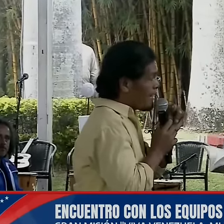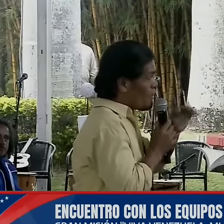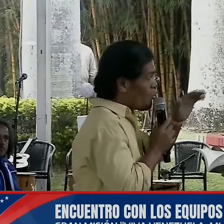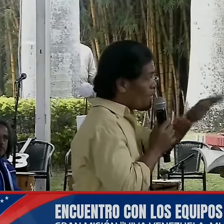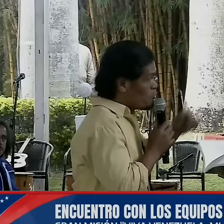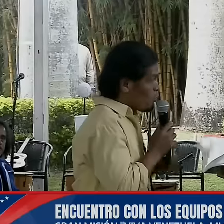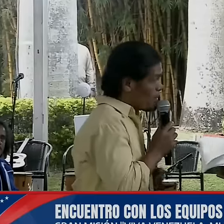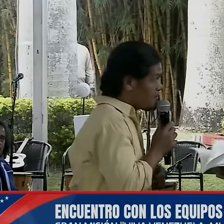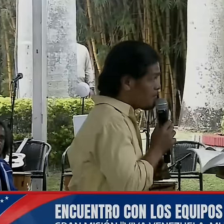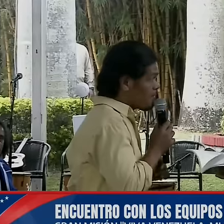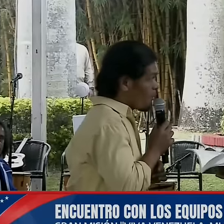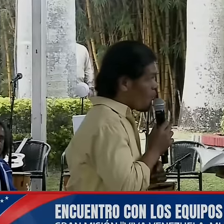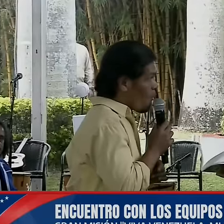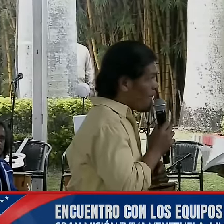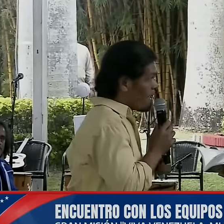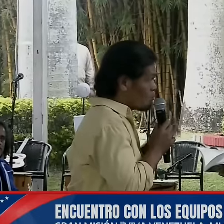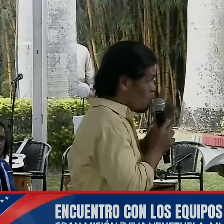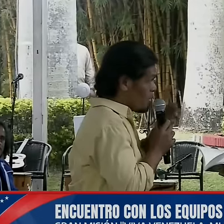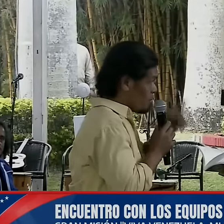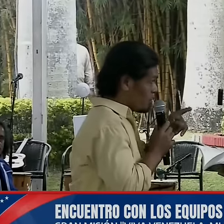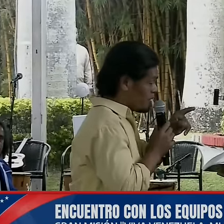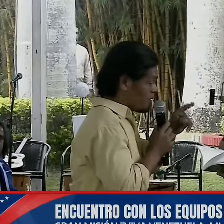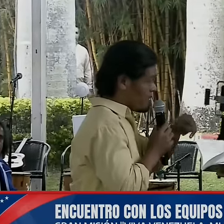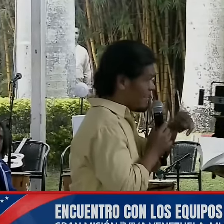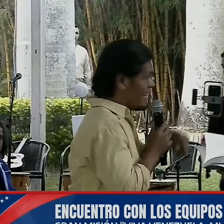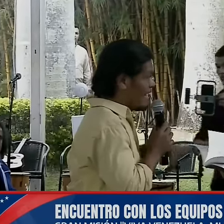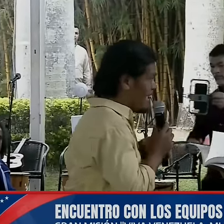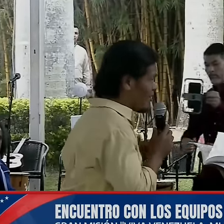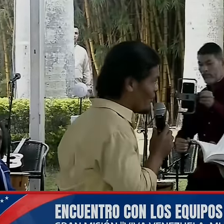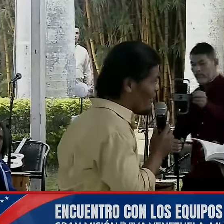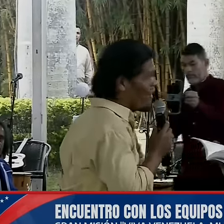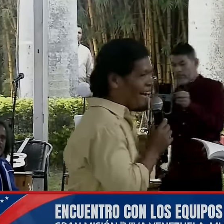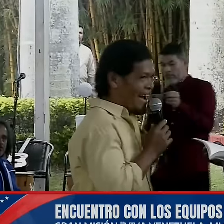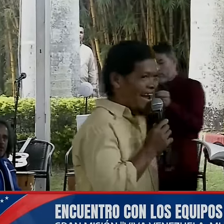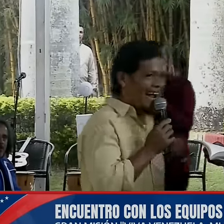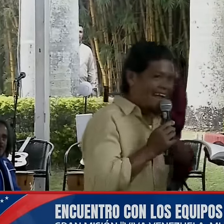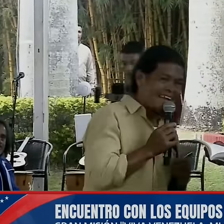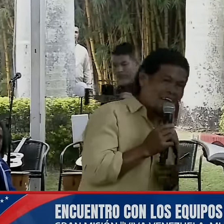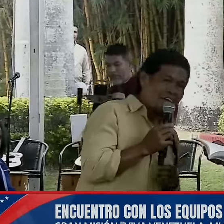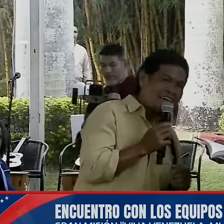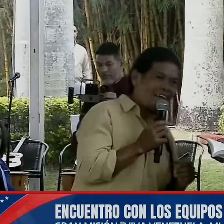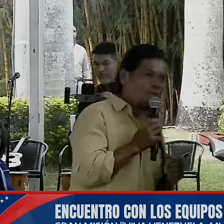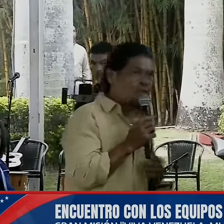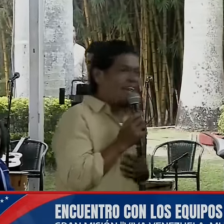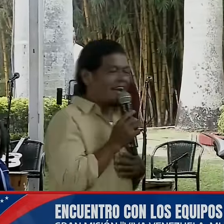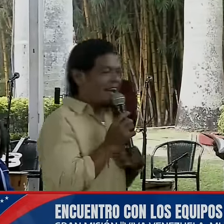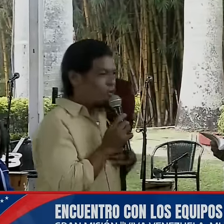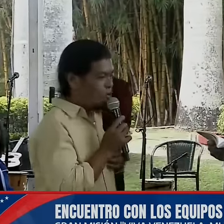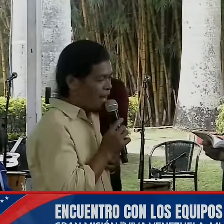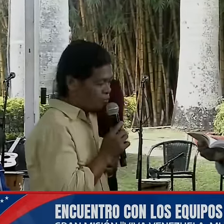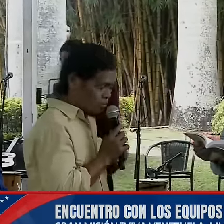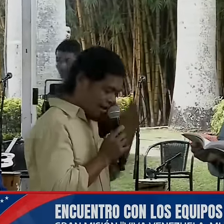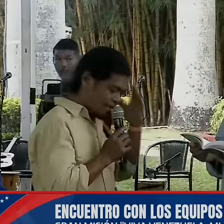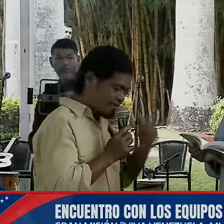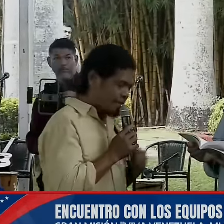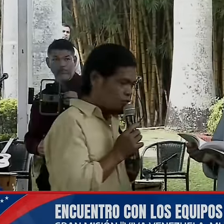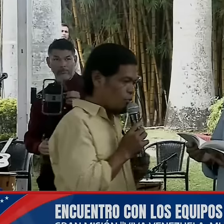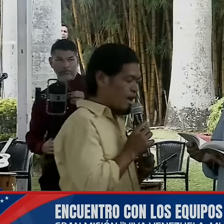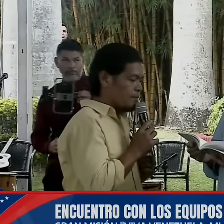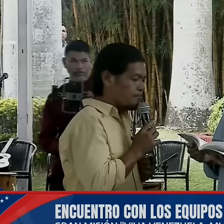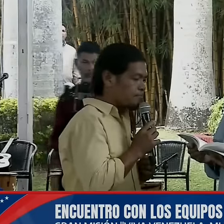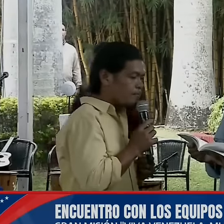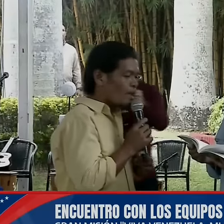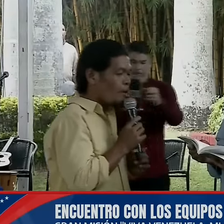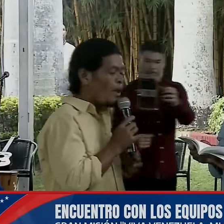llama, que lo nombra mucho usted, como el gran super bigote. Se tiene que leerlo yo. Es la autoría de Ernesto Bracho, un gran